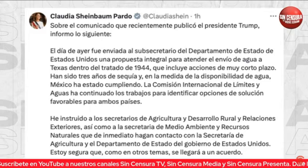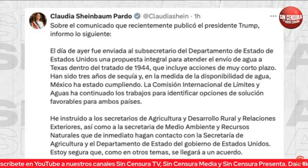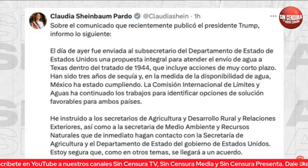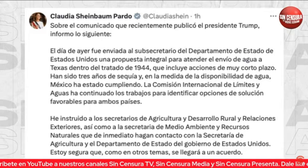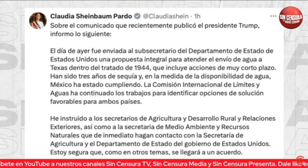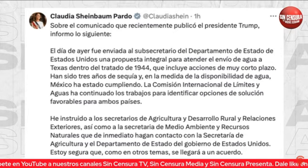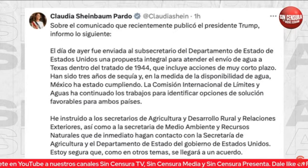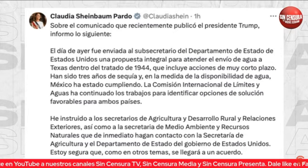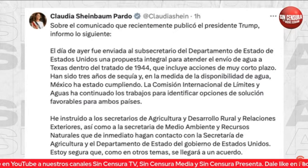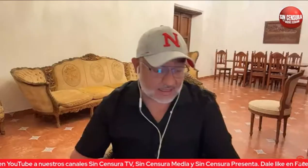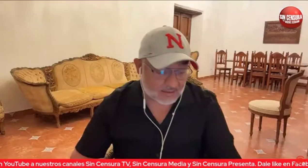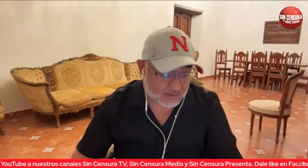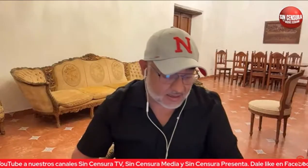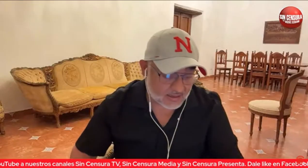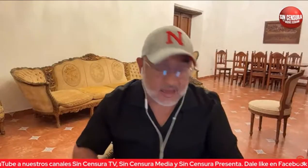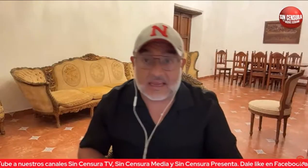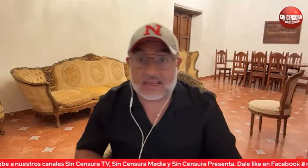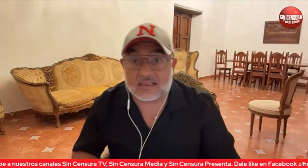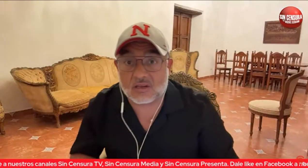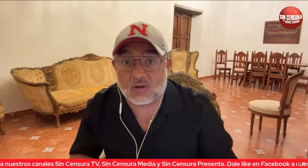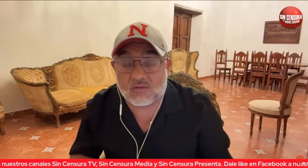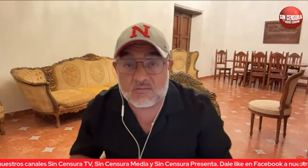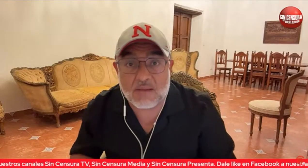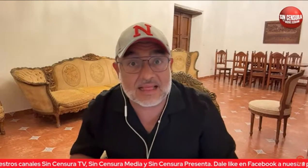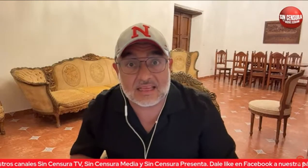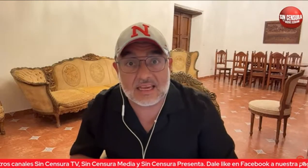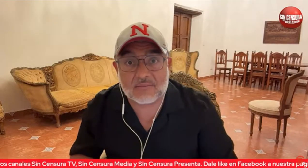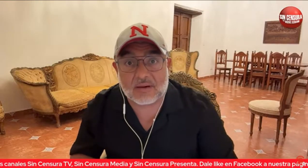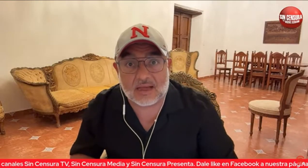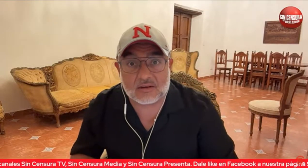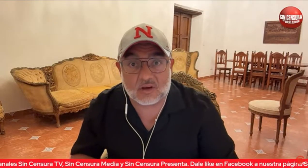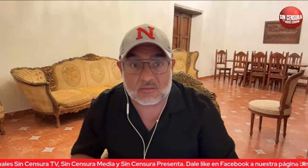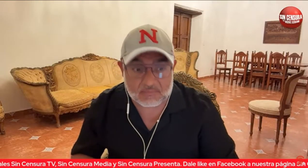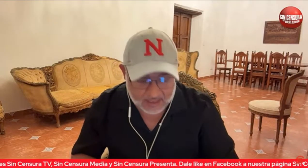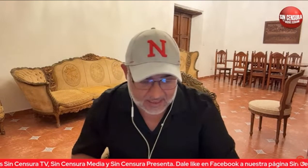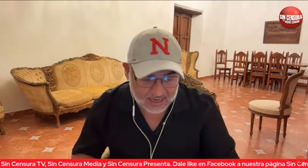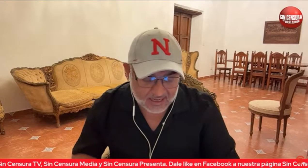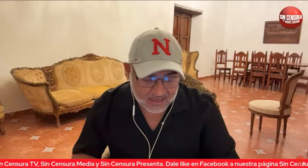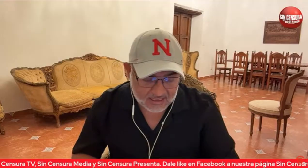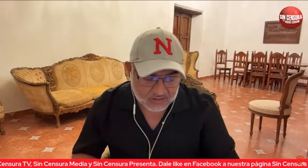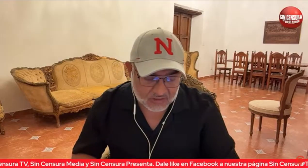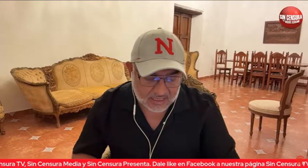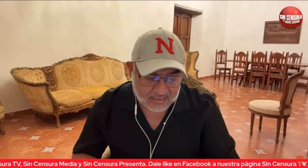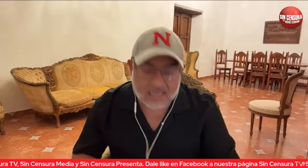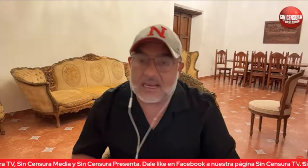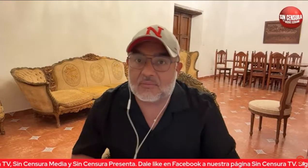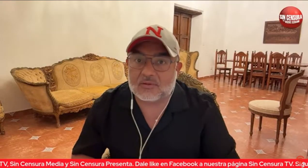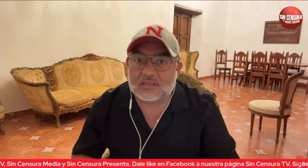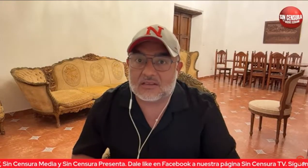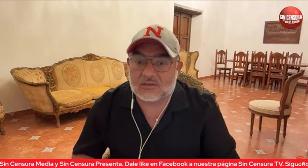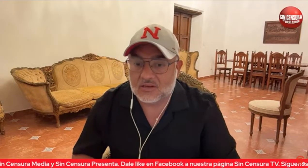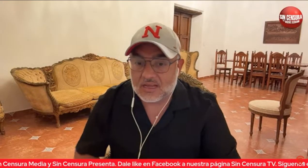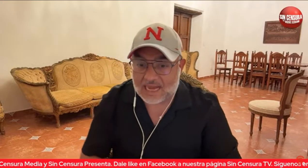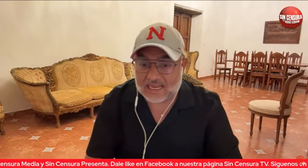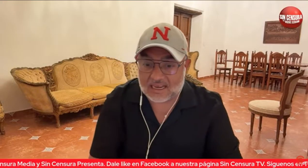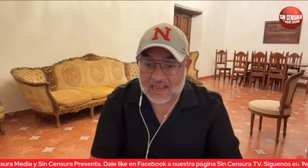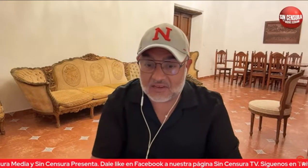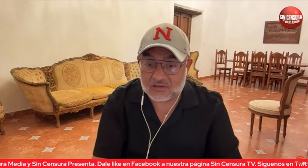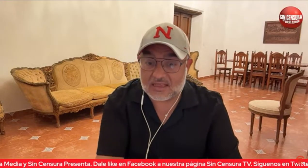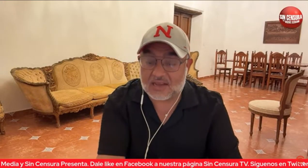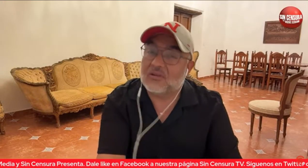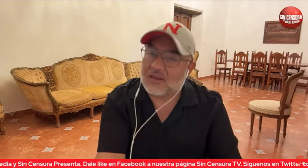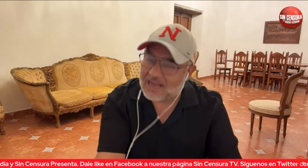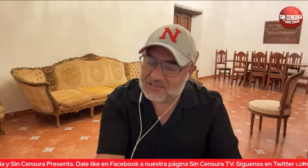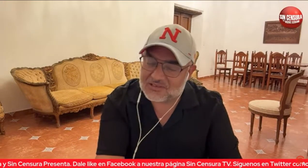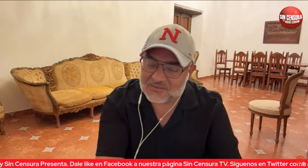Bueno, para hablar de este y otros temas, porque ayer también, hay que decirlo, fue un mal día para Norma Piña y esos que le siguen apostando a que en el